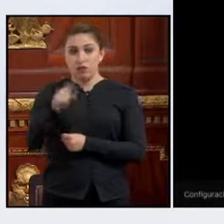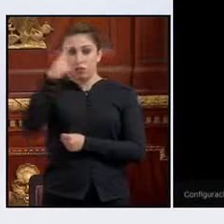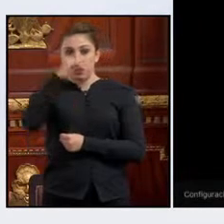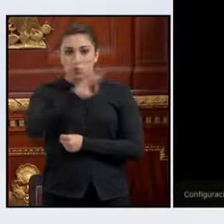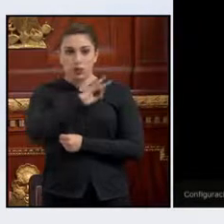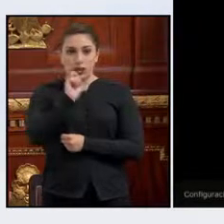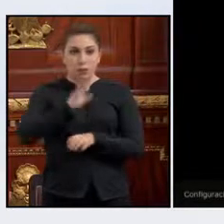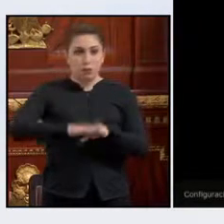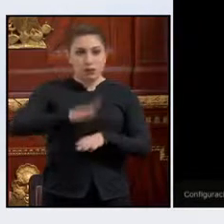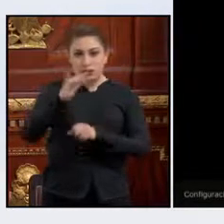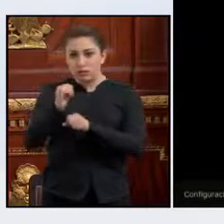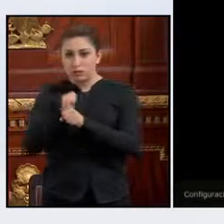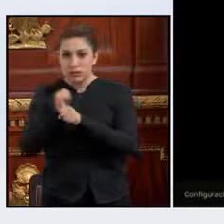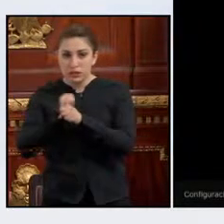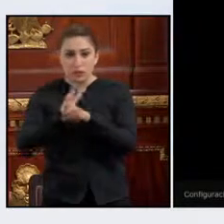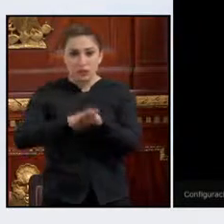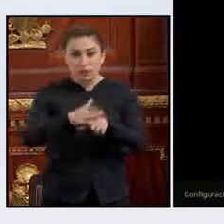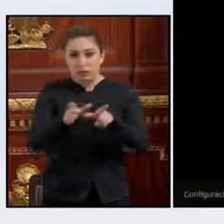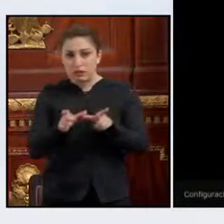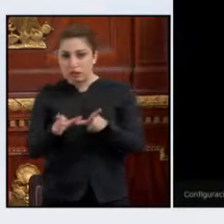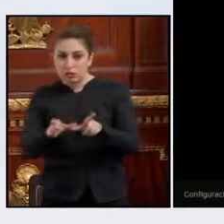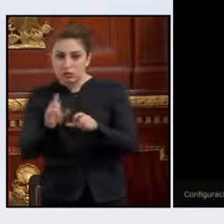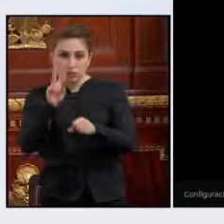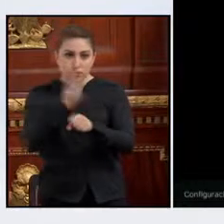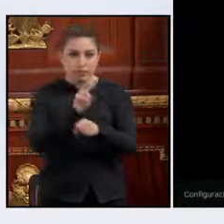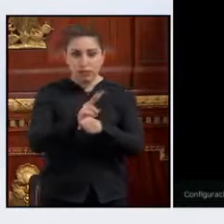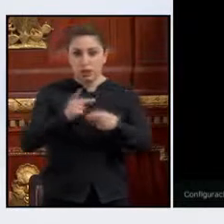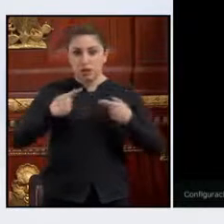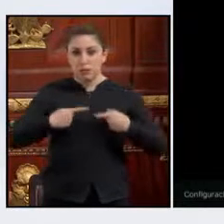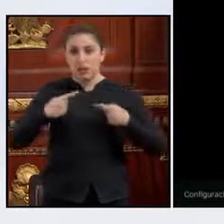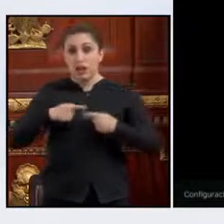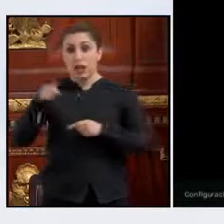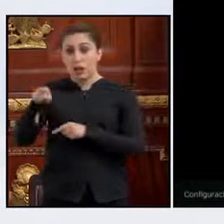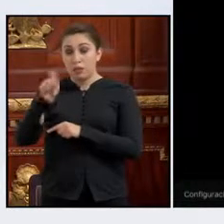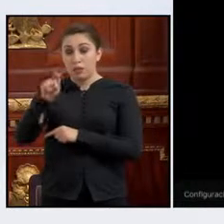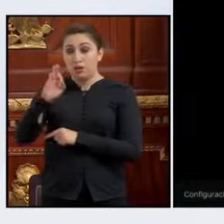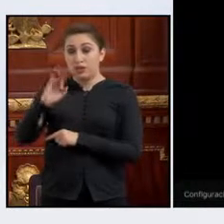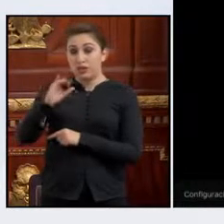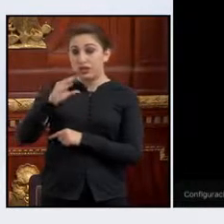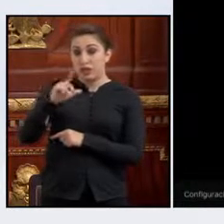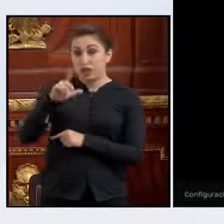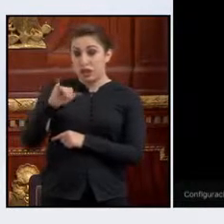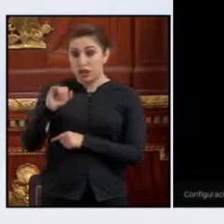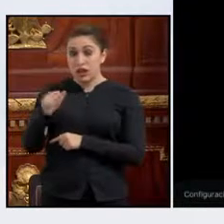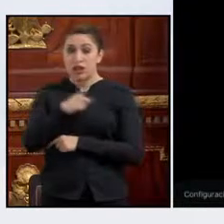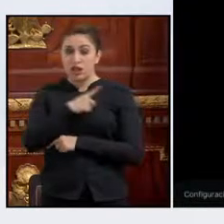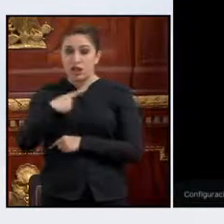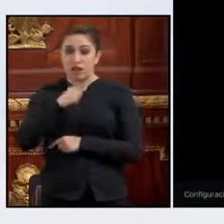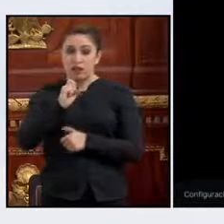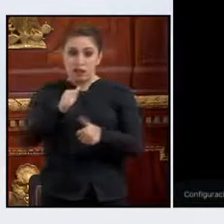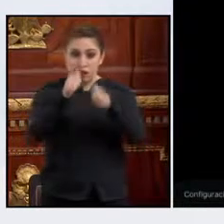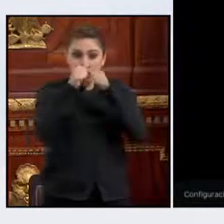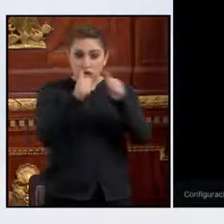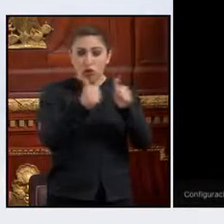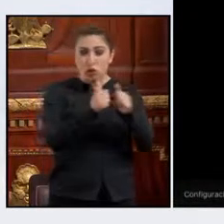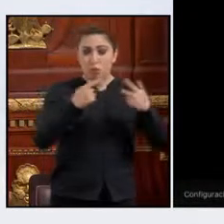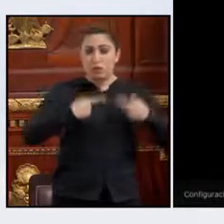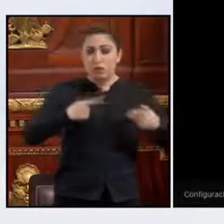de reacción por parte de la Fiscalía para poder atender la demanda